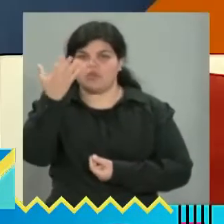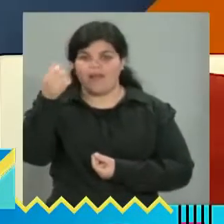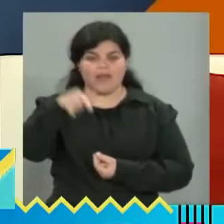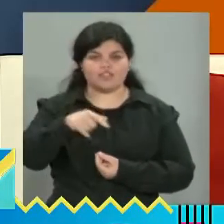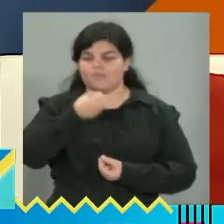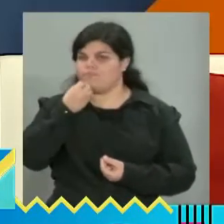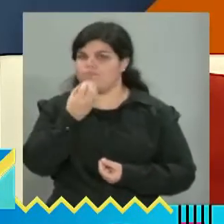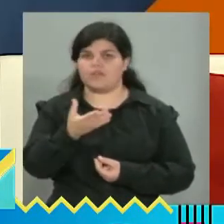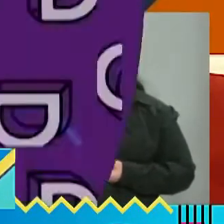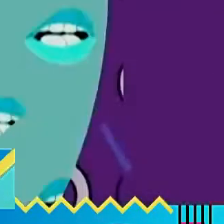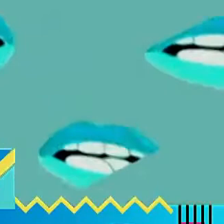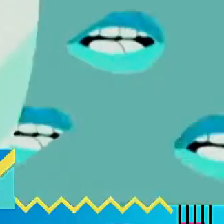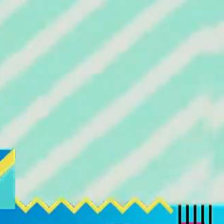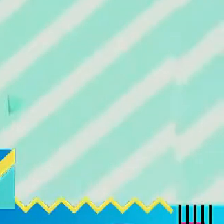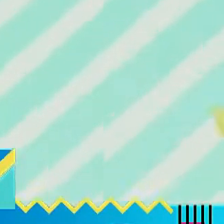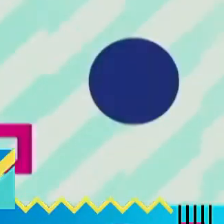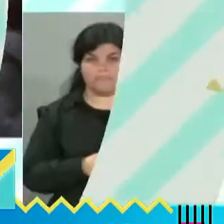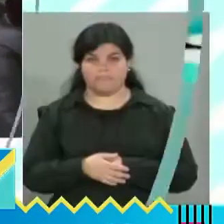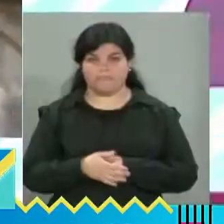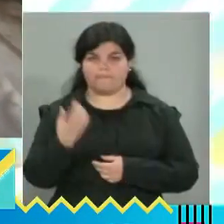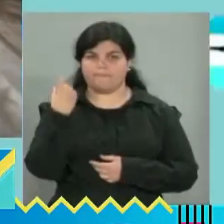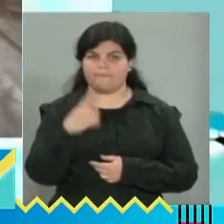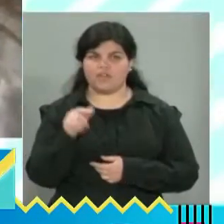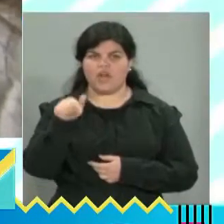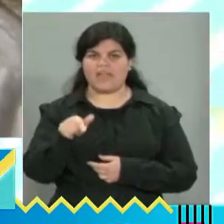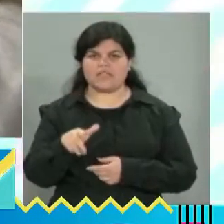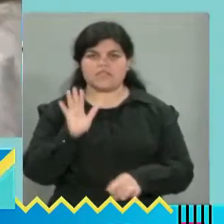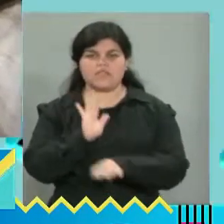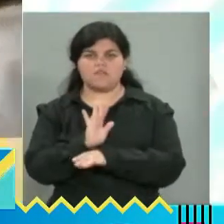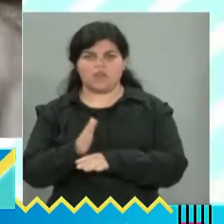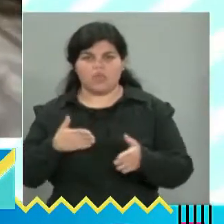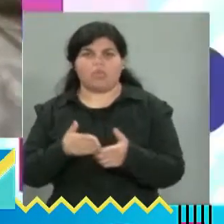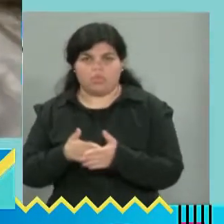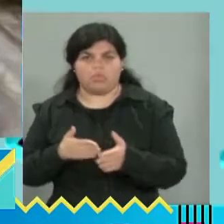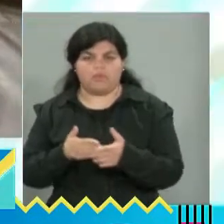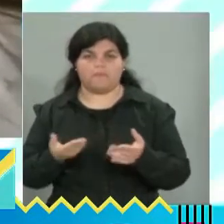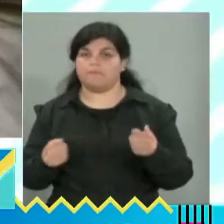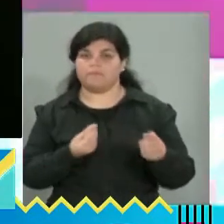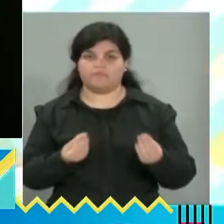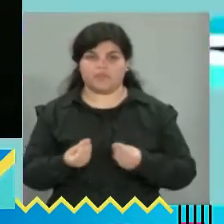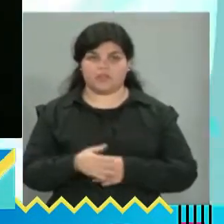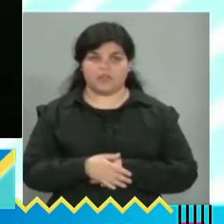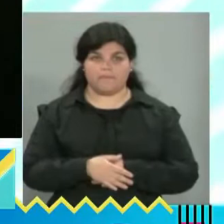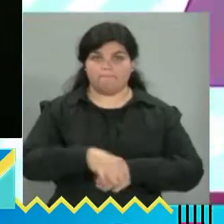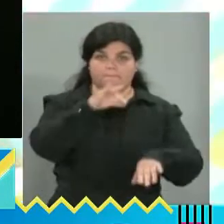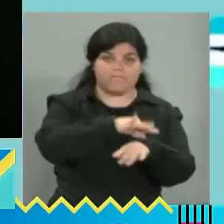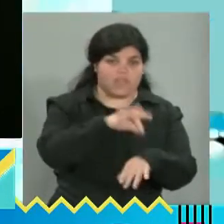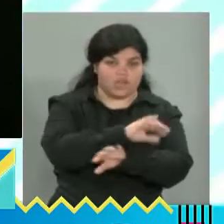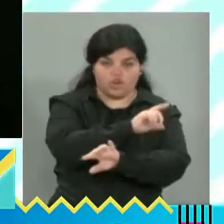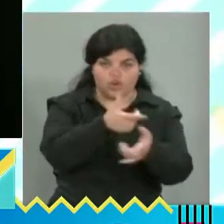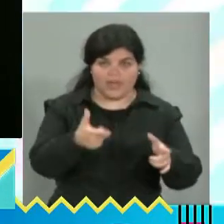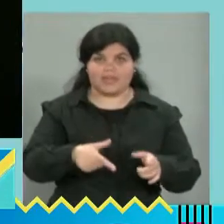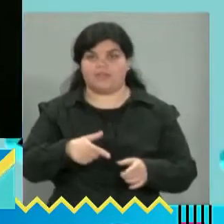ideal. Pero si lo planteamos así, se transforma totalmente restrictivo. No alcanzan ni los médicos, ni los psicólogos,